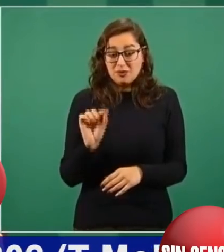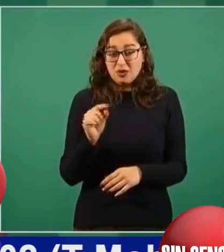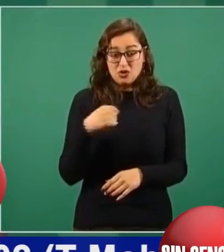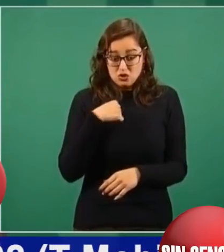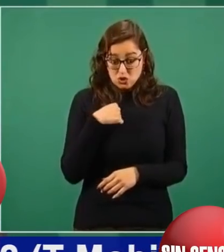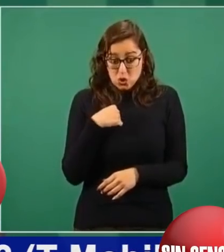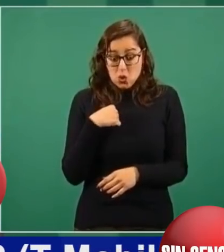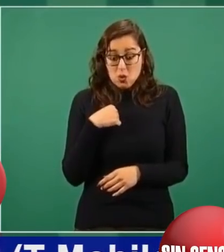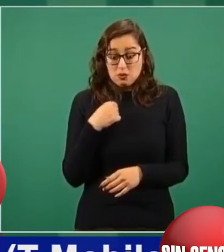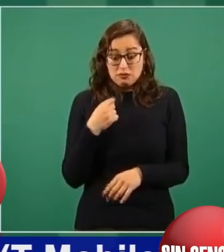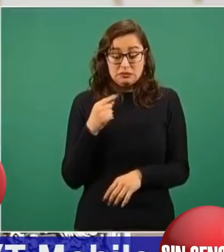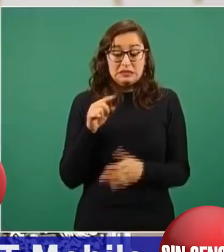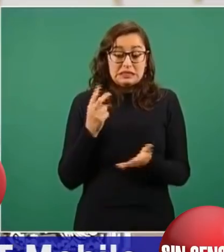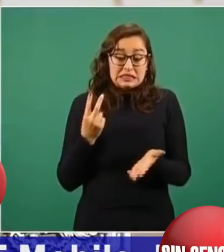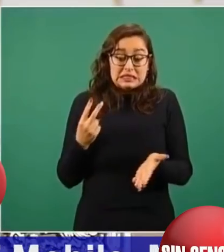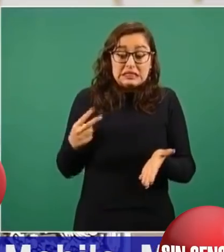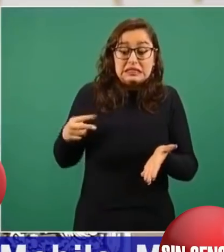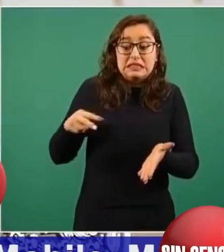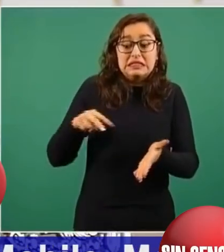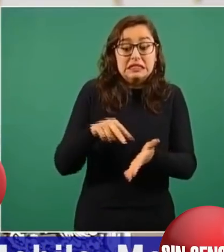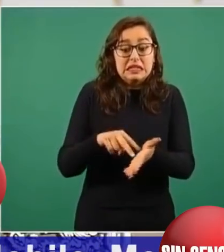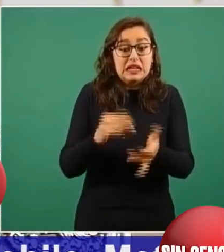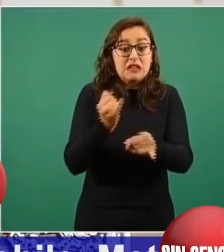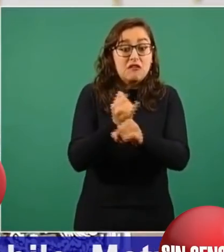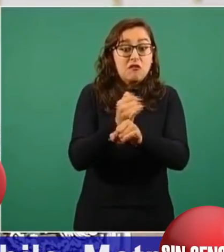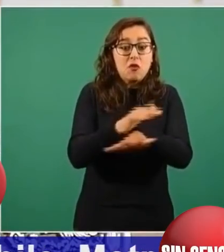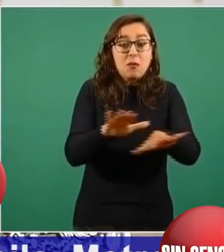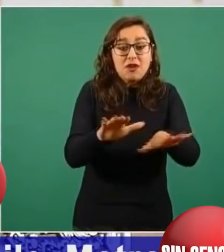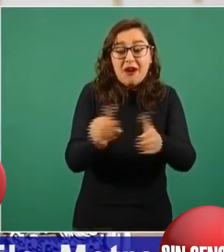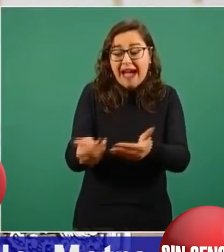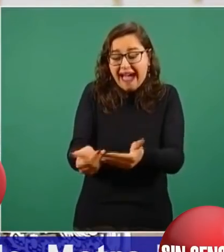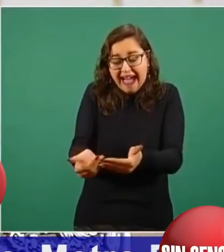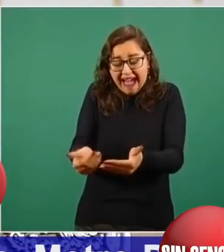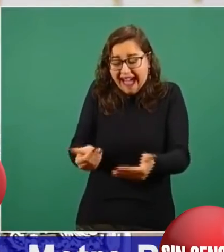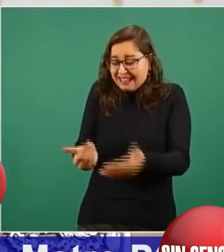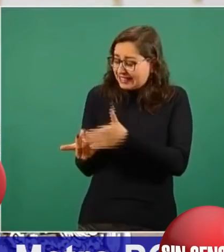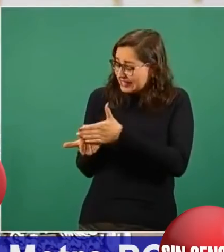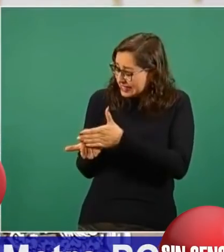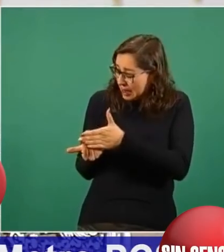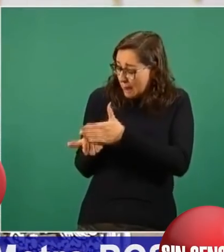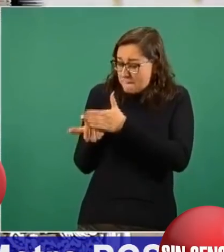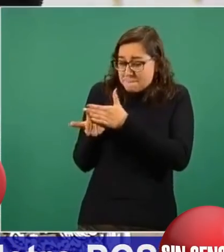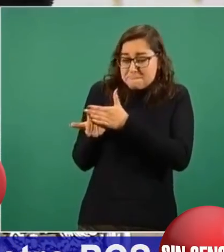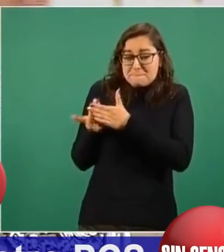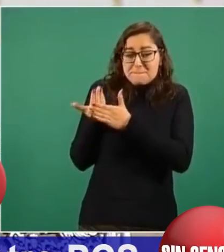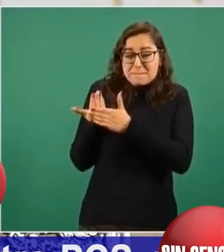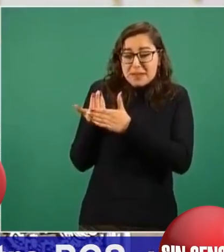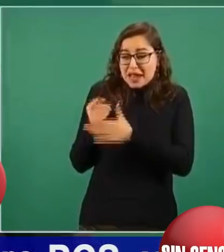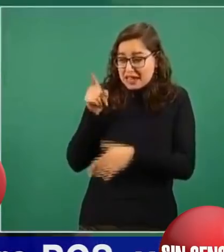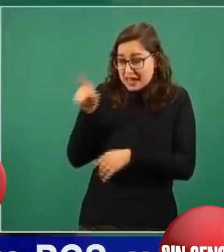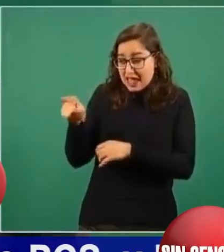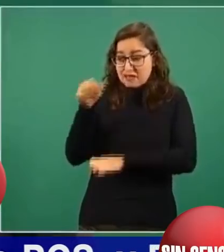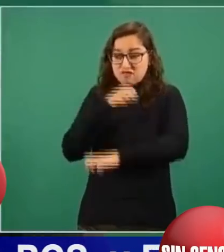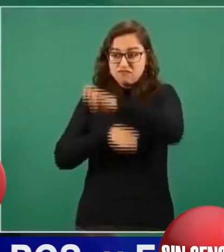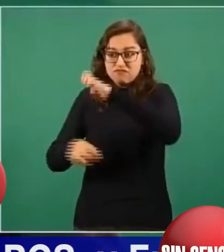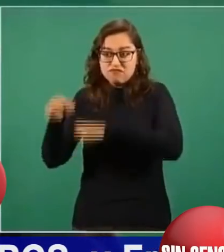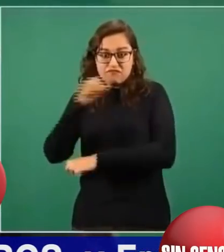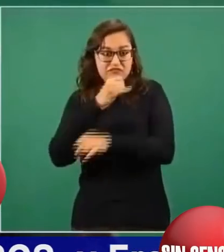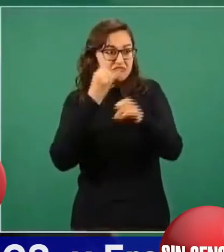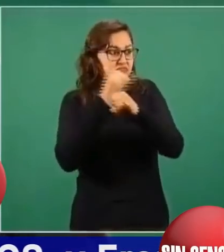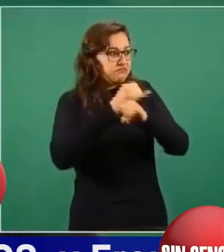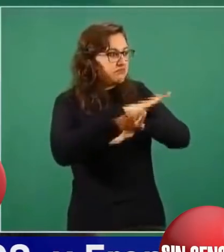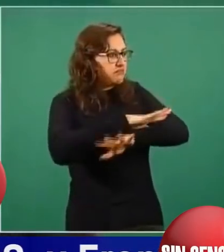asunto. Hoy lo recordé, se nombró